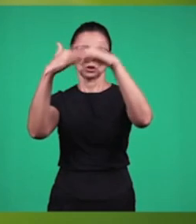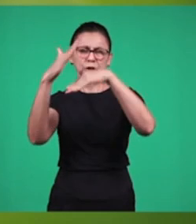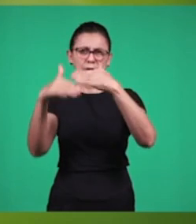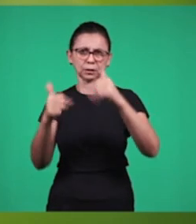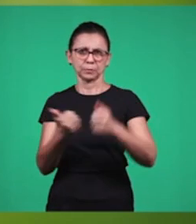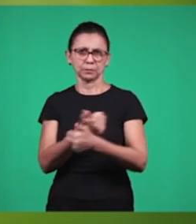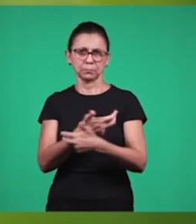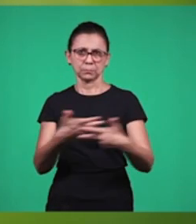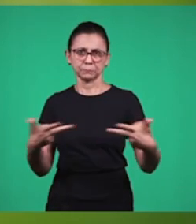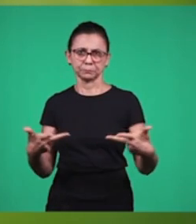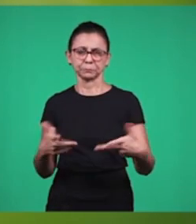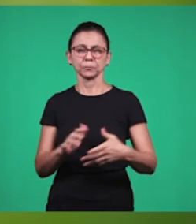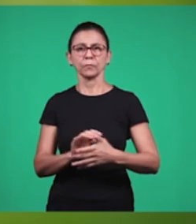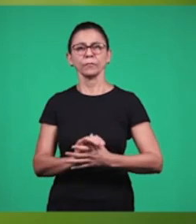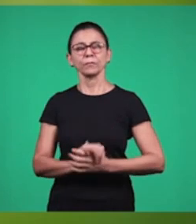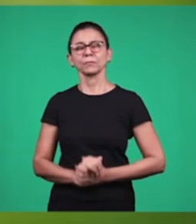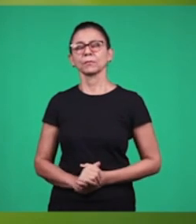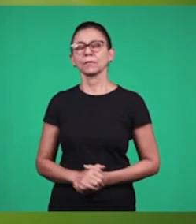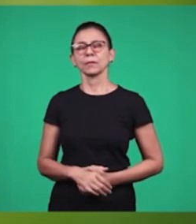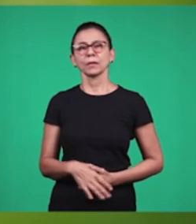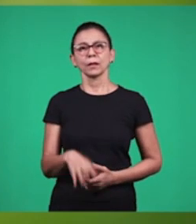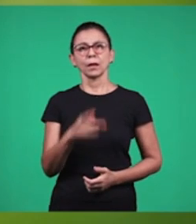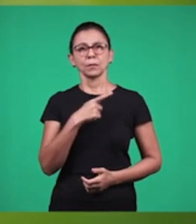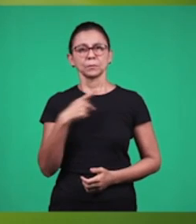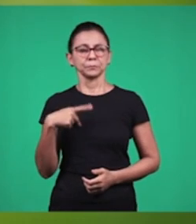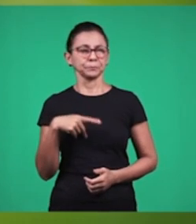en protonterapia. Pastor Sergio,